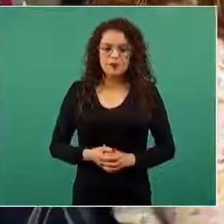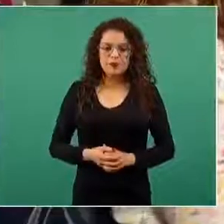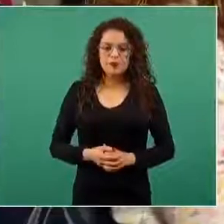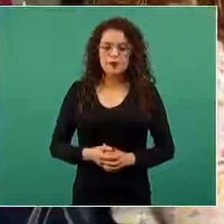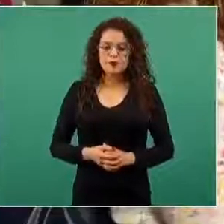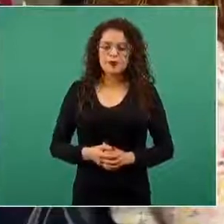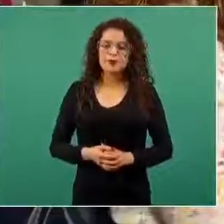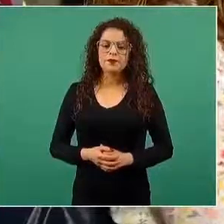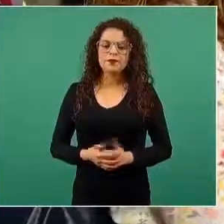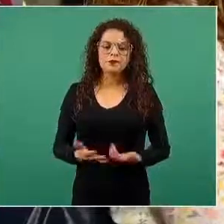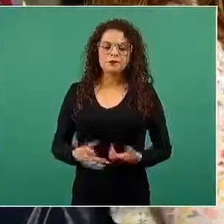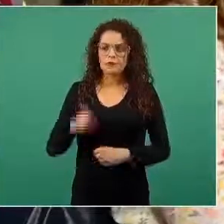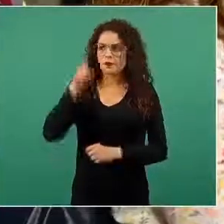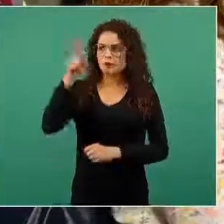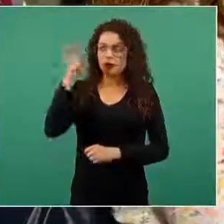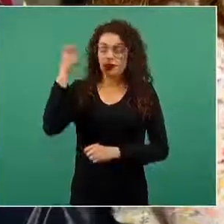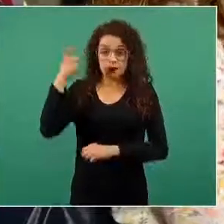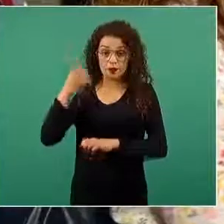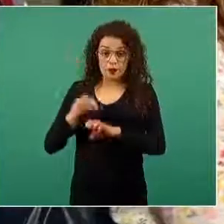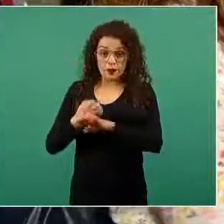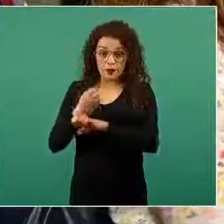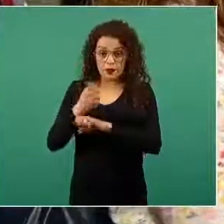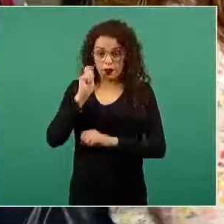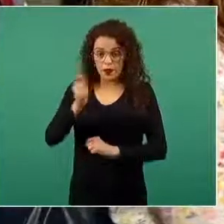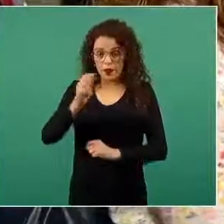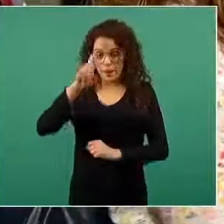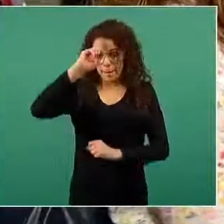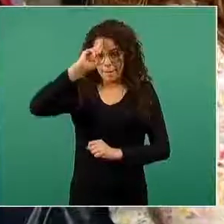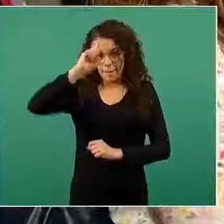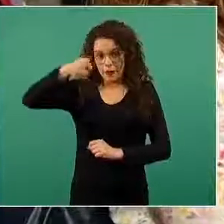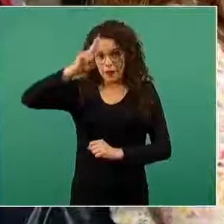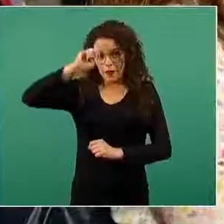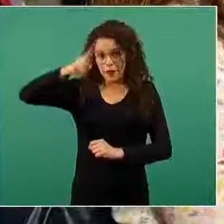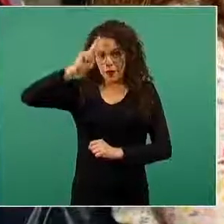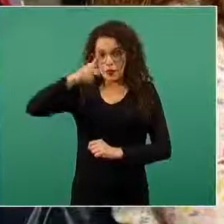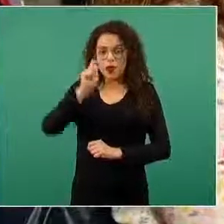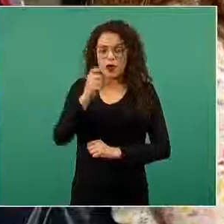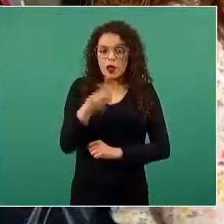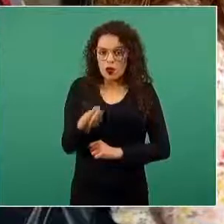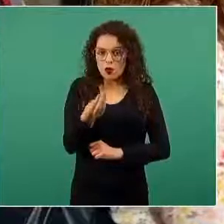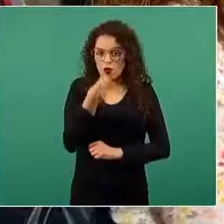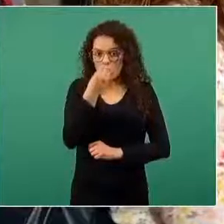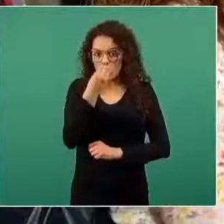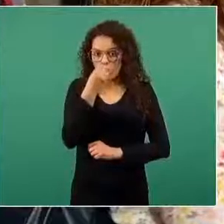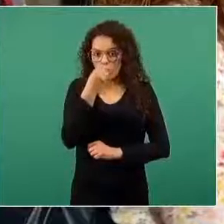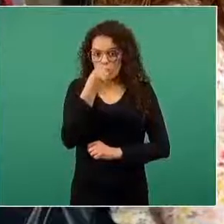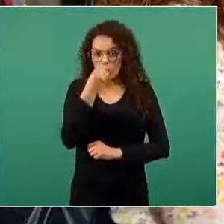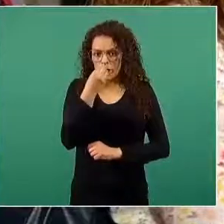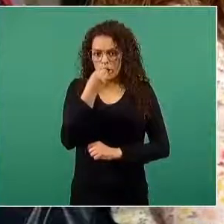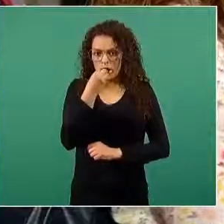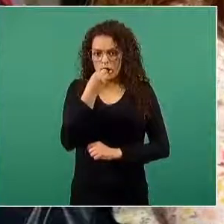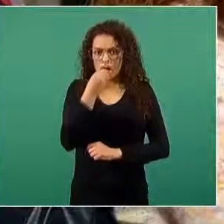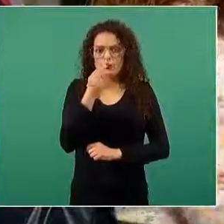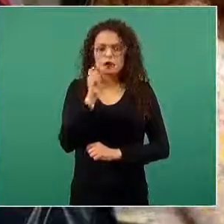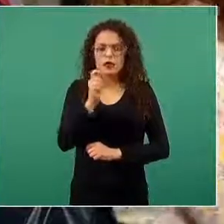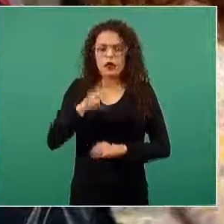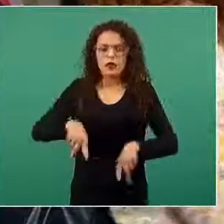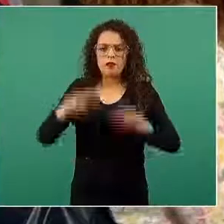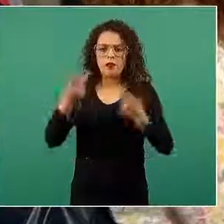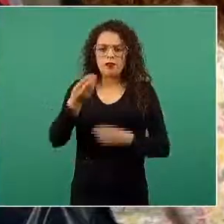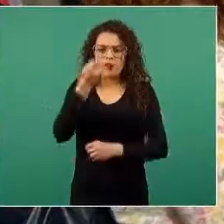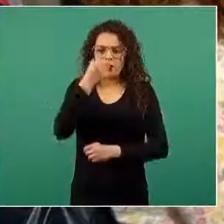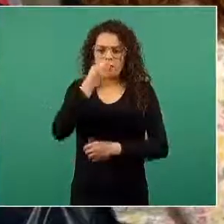de los estados de avanzada que han prohibido la comida, los productos procesados, la venta de